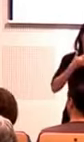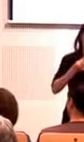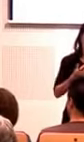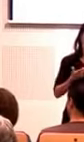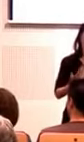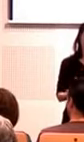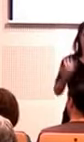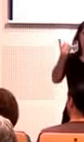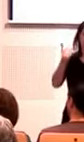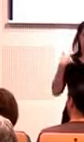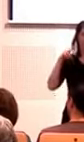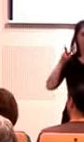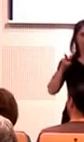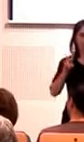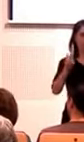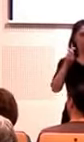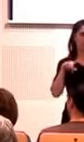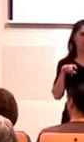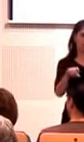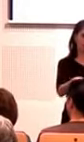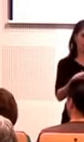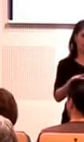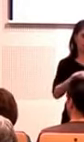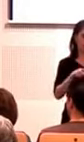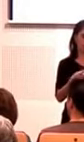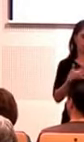cáncer. Pero bueno,